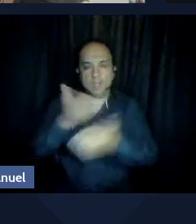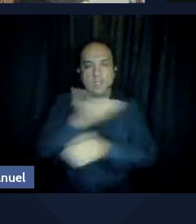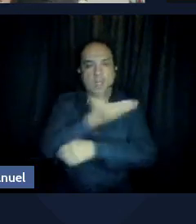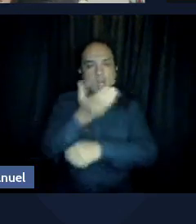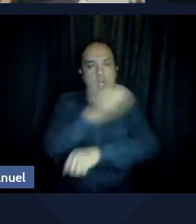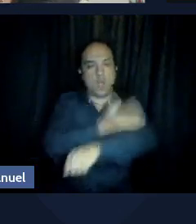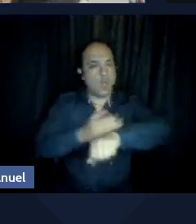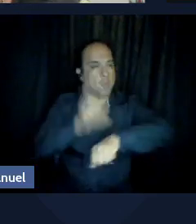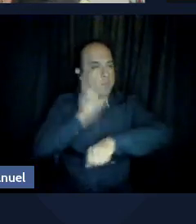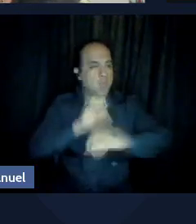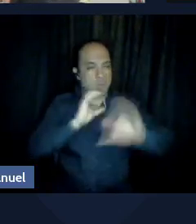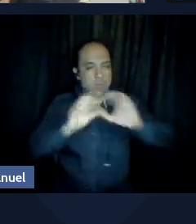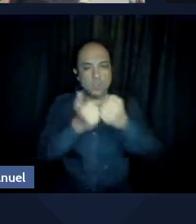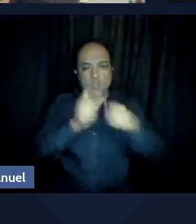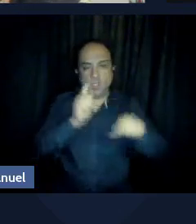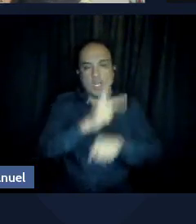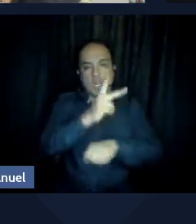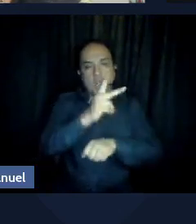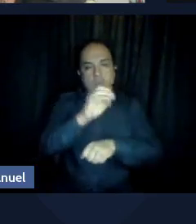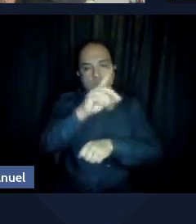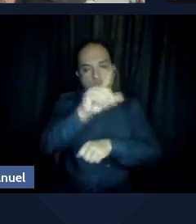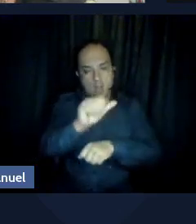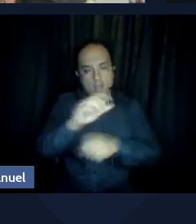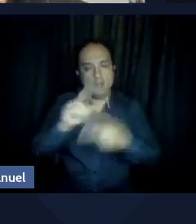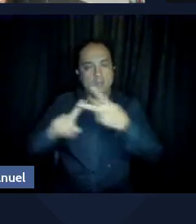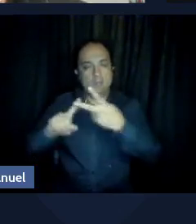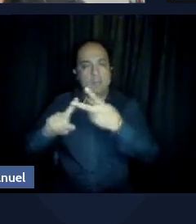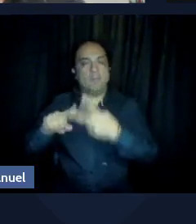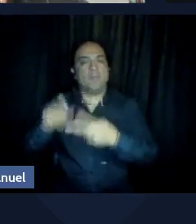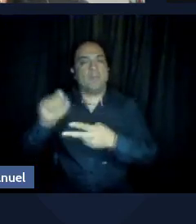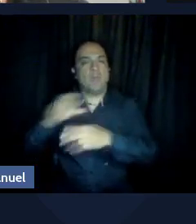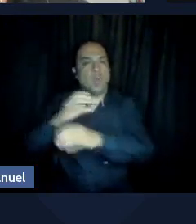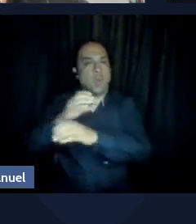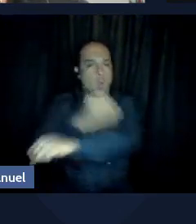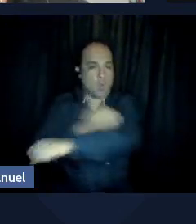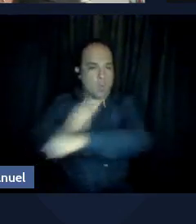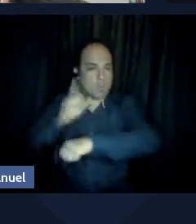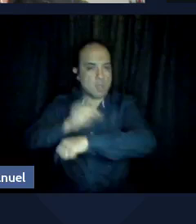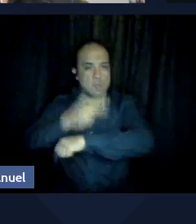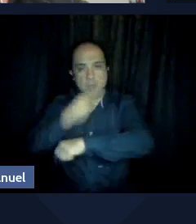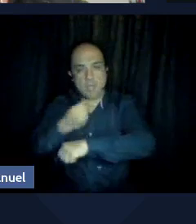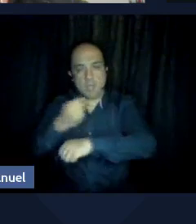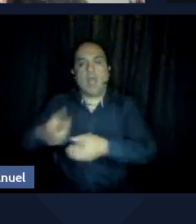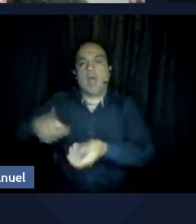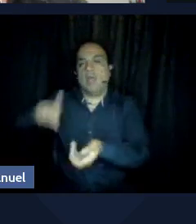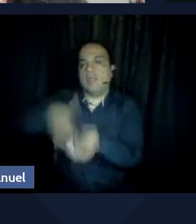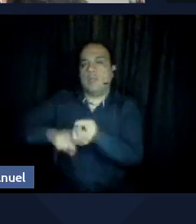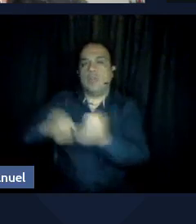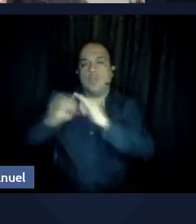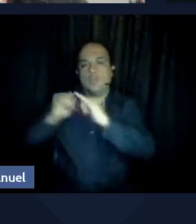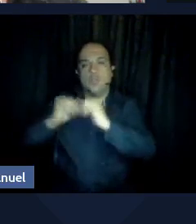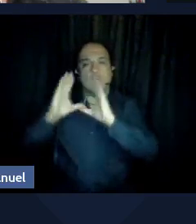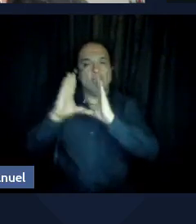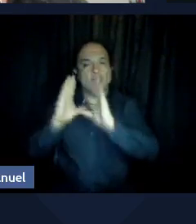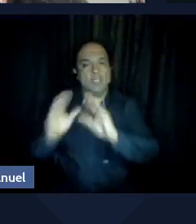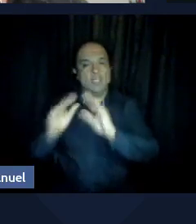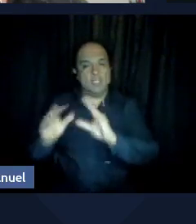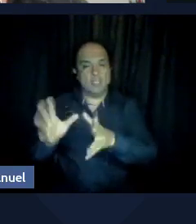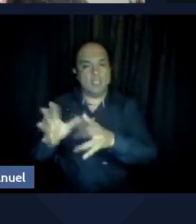de comunicación social, Paola, así como a mis compañeras, compañeros del Instituto de Formación y Capacitación.